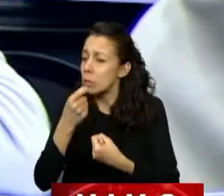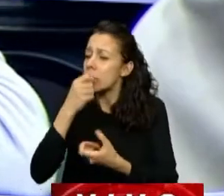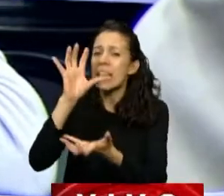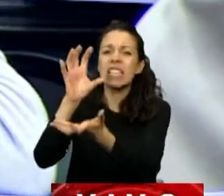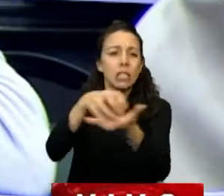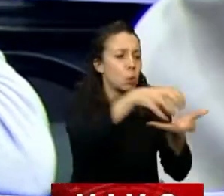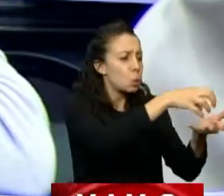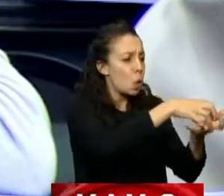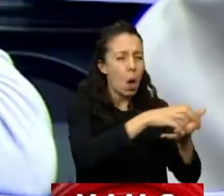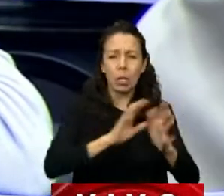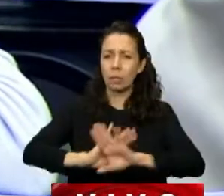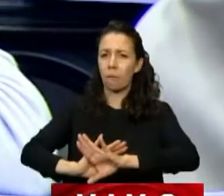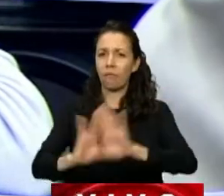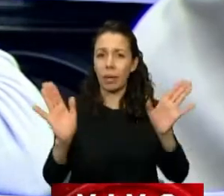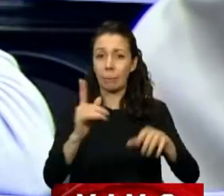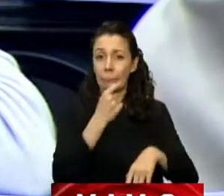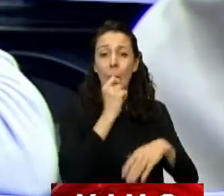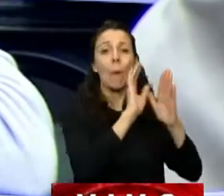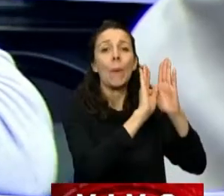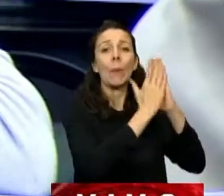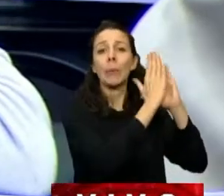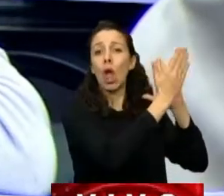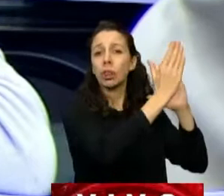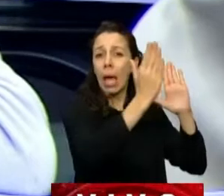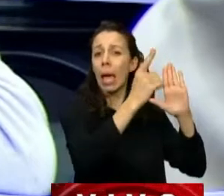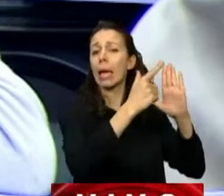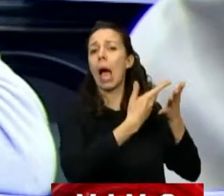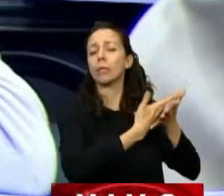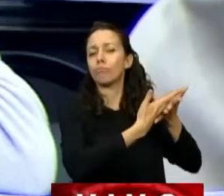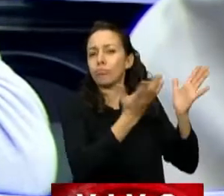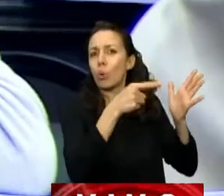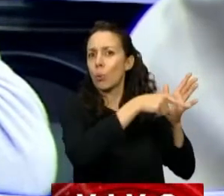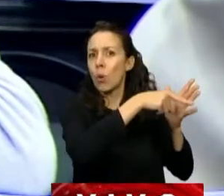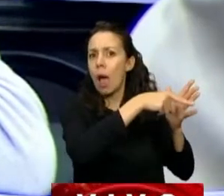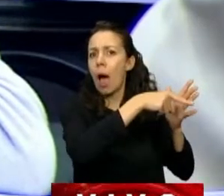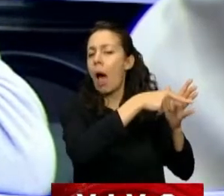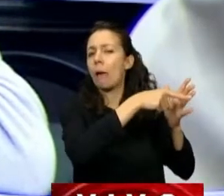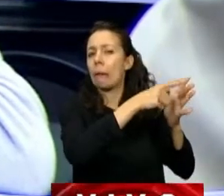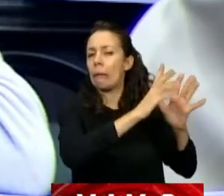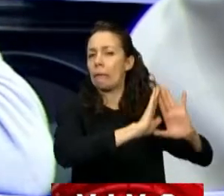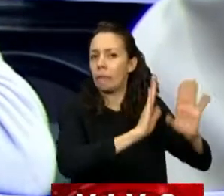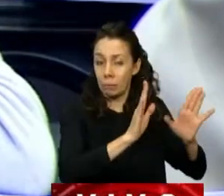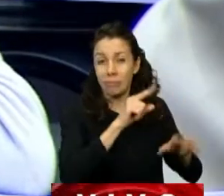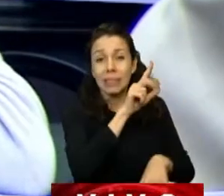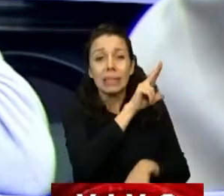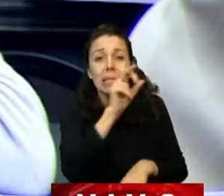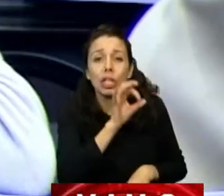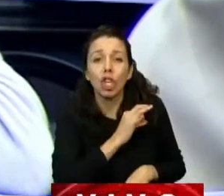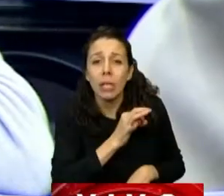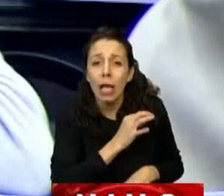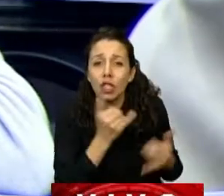sobre todo a las bibliotecas populares, que es una institución de hace más de 300 años en nuestro